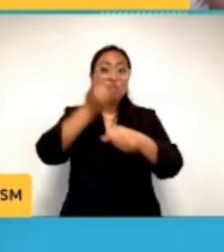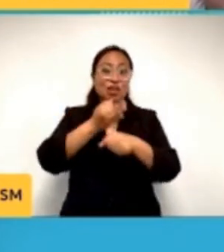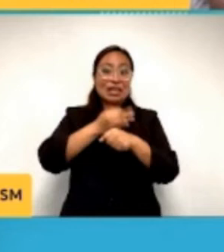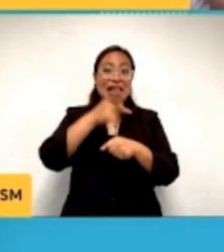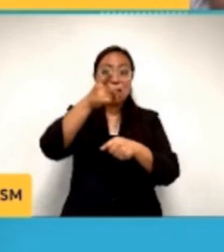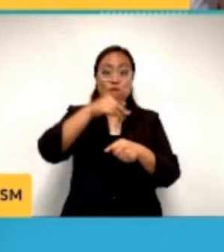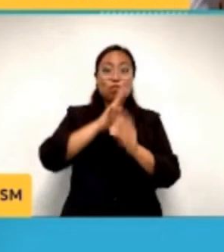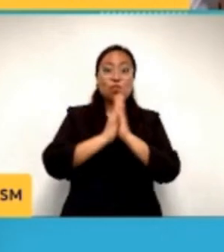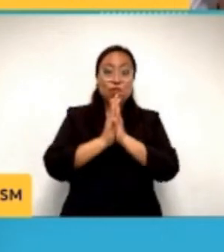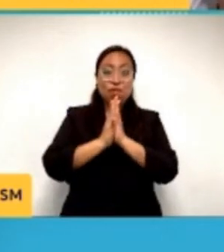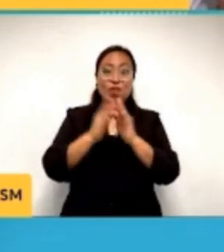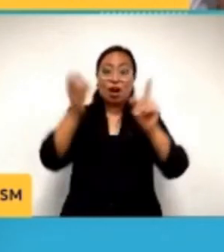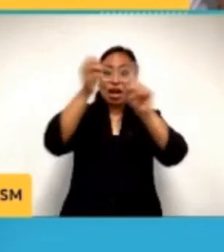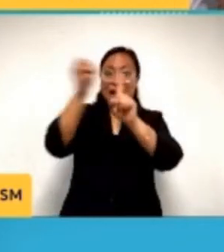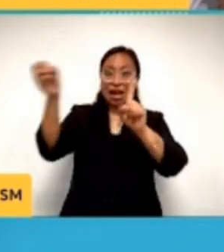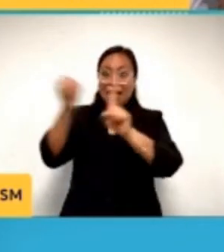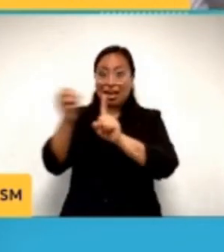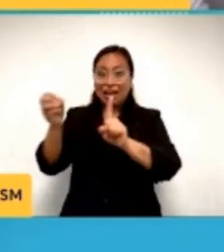utilizar para